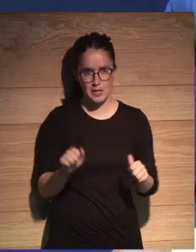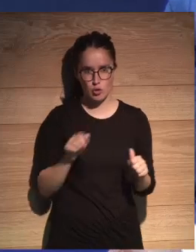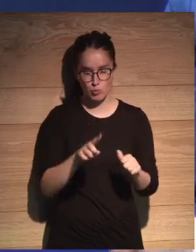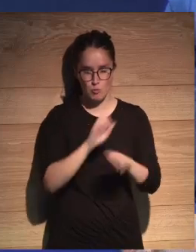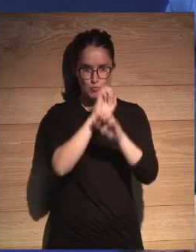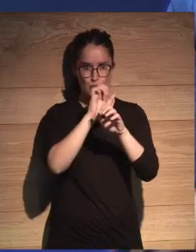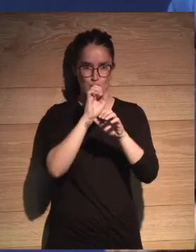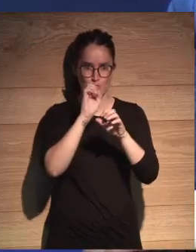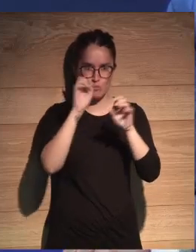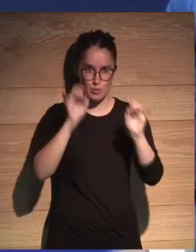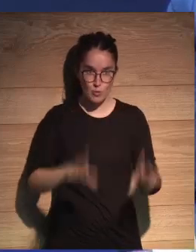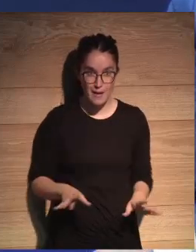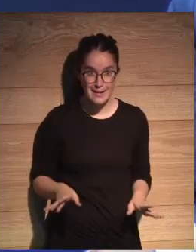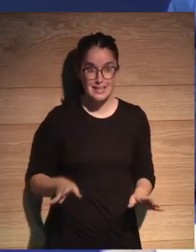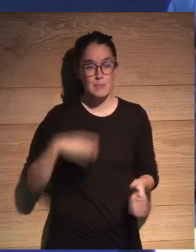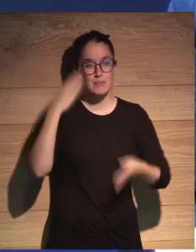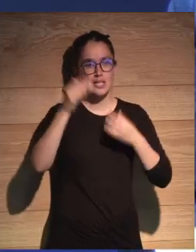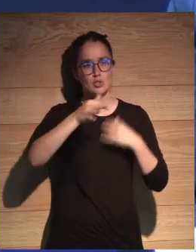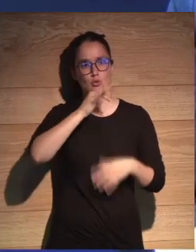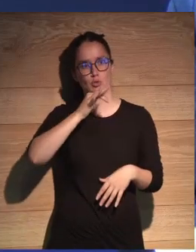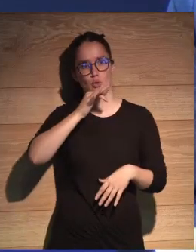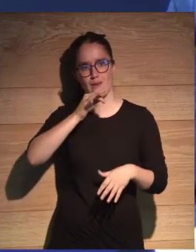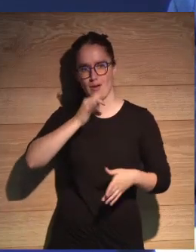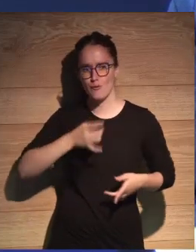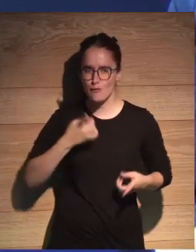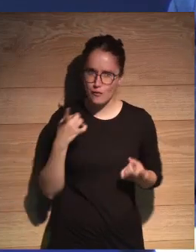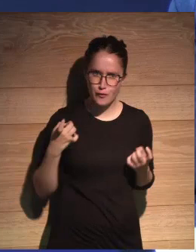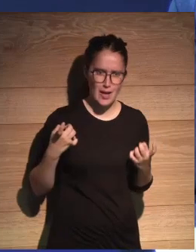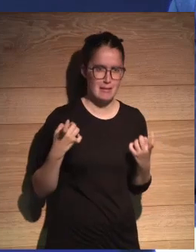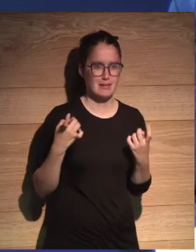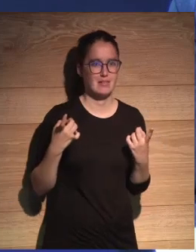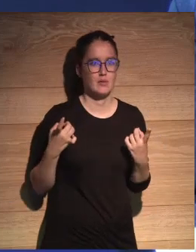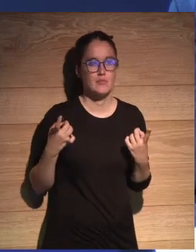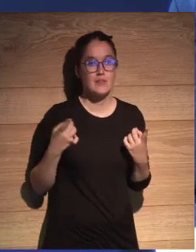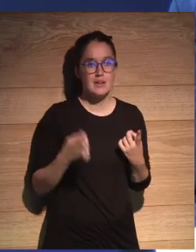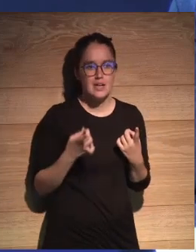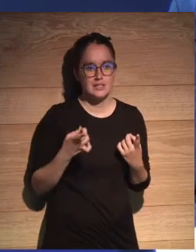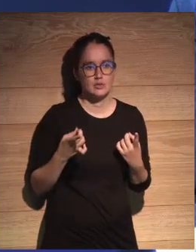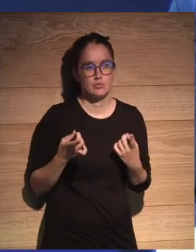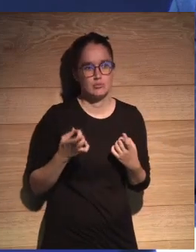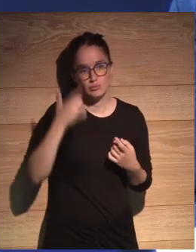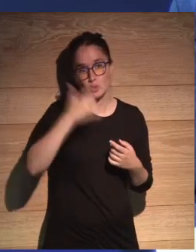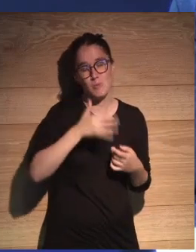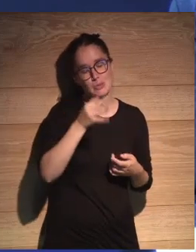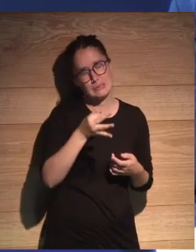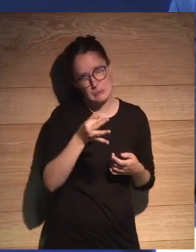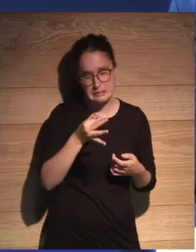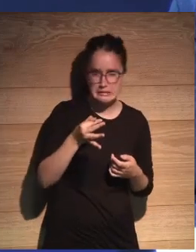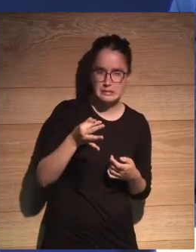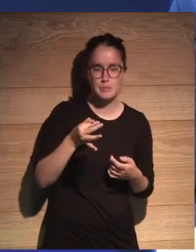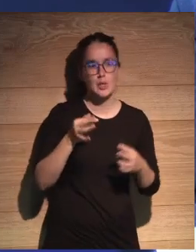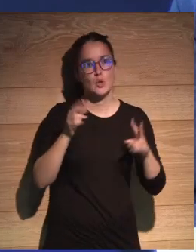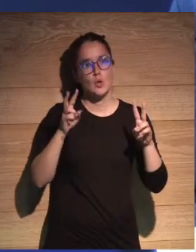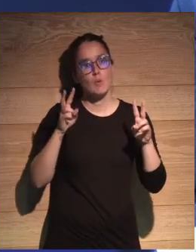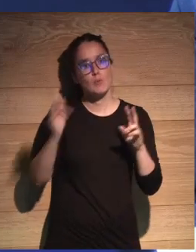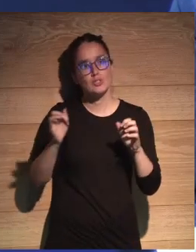superan ese modelo. Y creo que todavía tenemos mucho camino por recorrer, y en ese sentido no soy tan optimista, pero sí lo soy en el